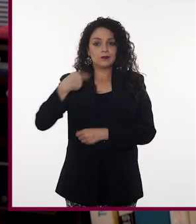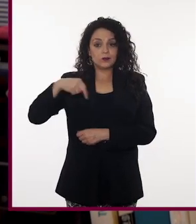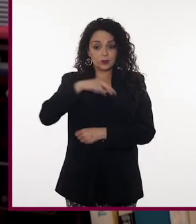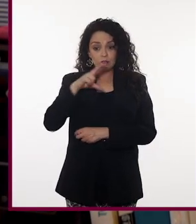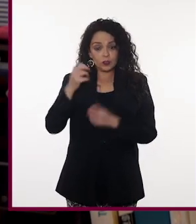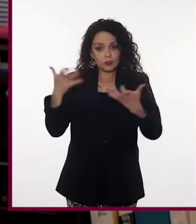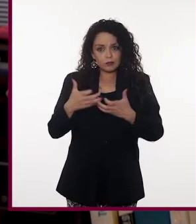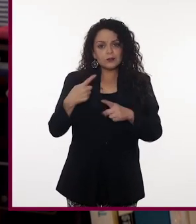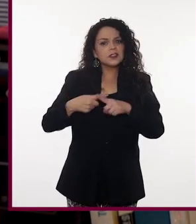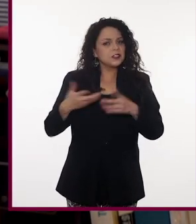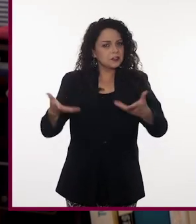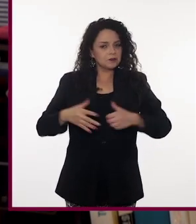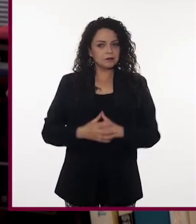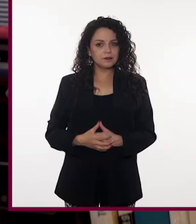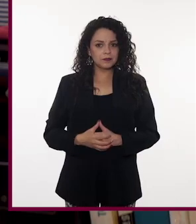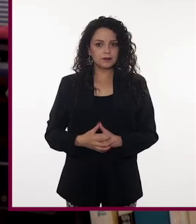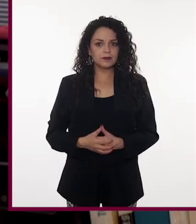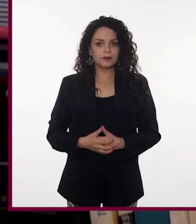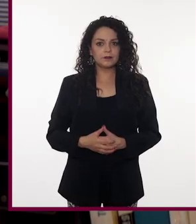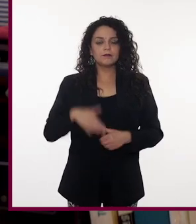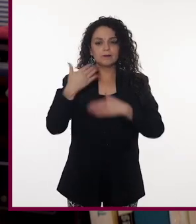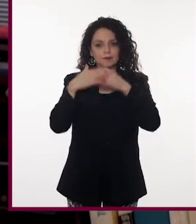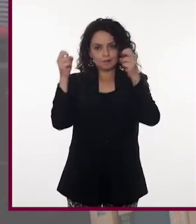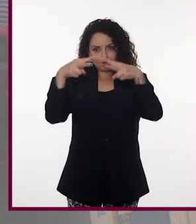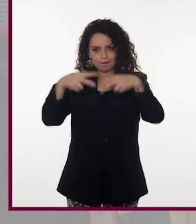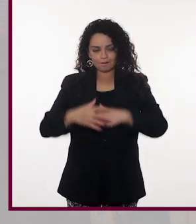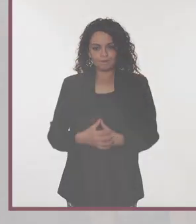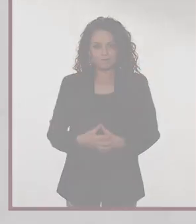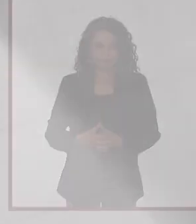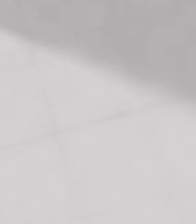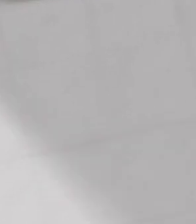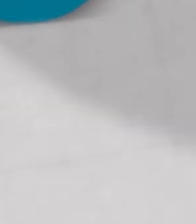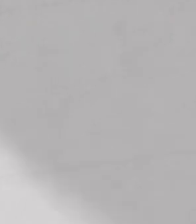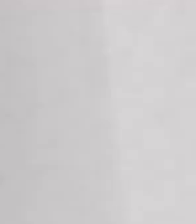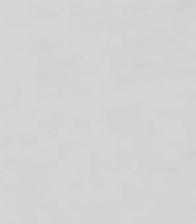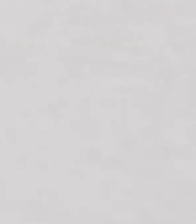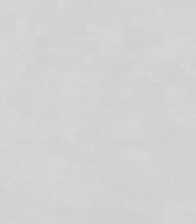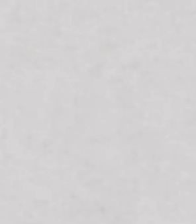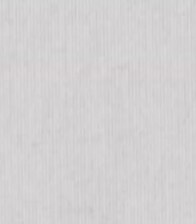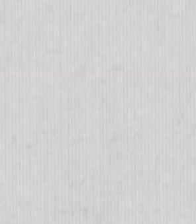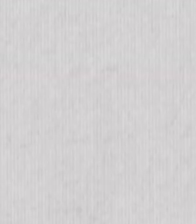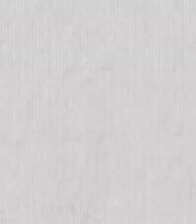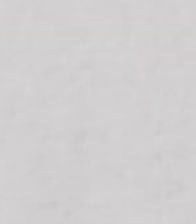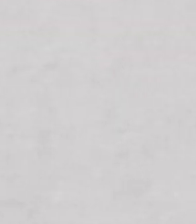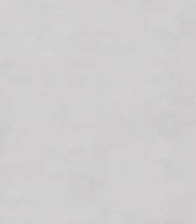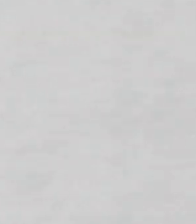nosotros, ¿quién? Hasta la próxima.